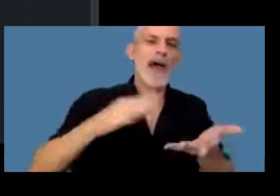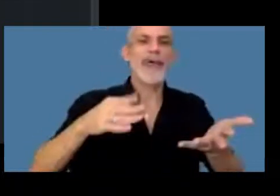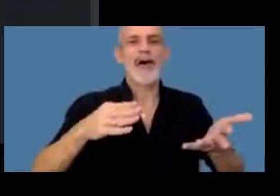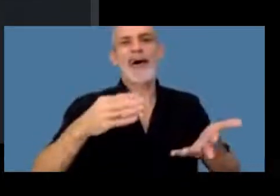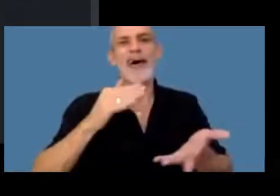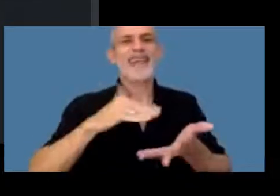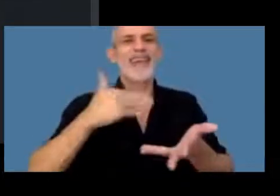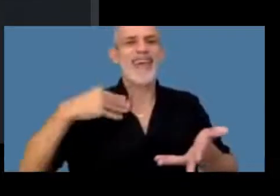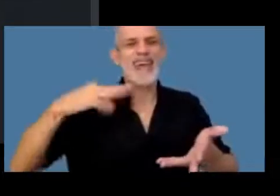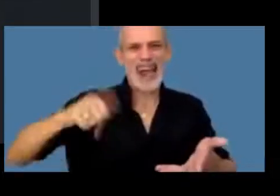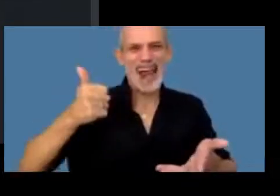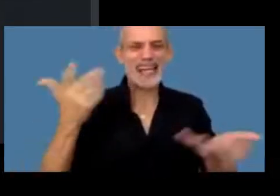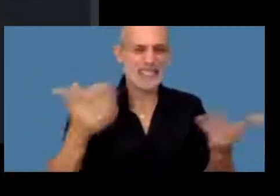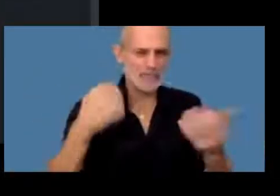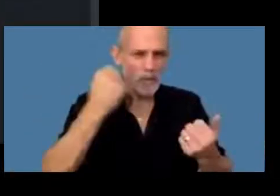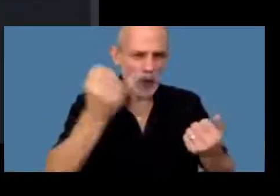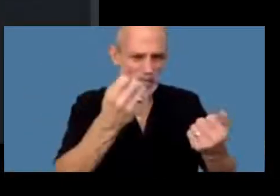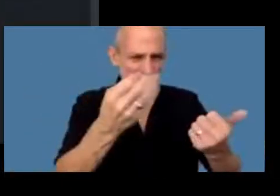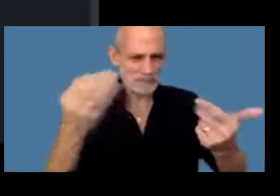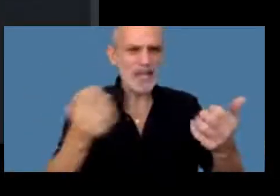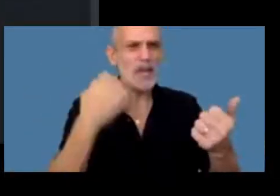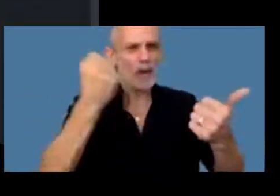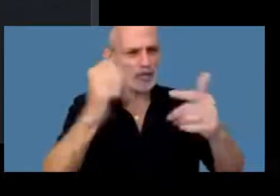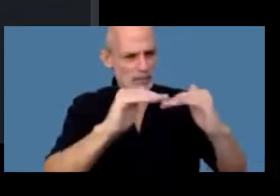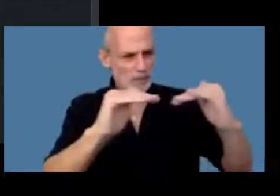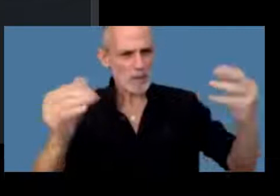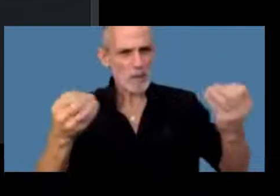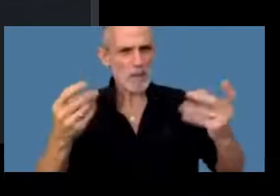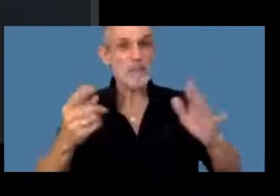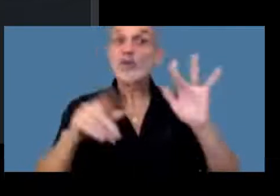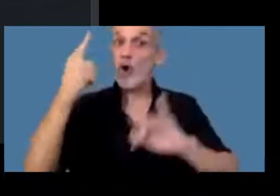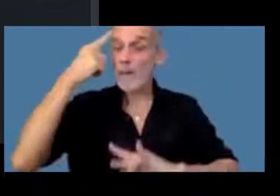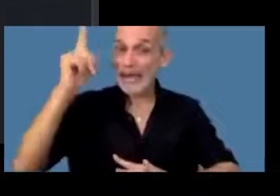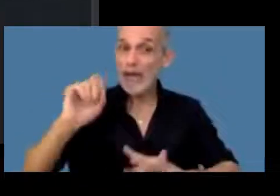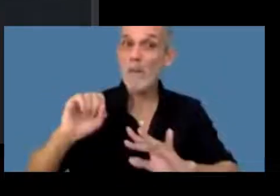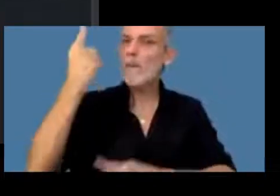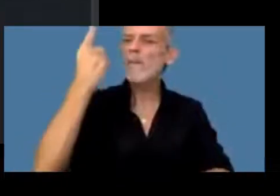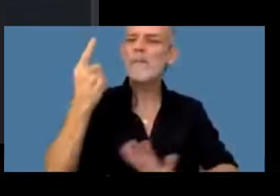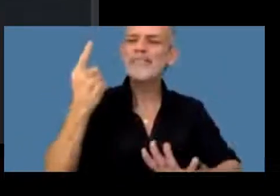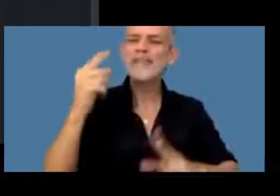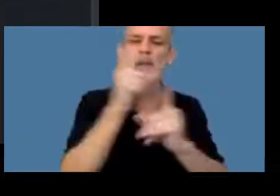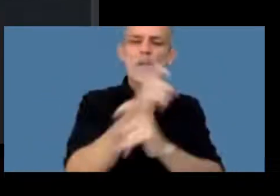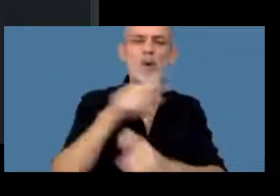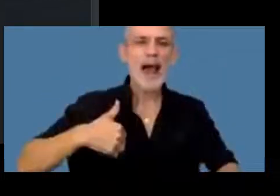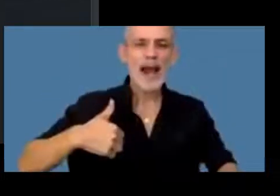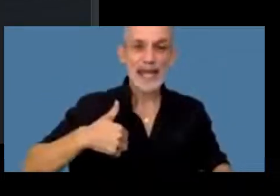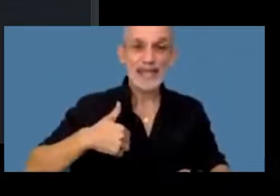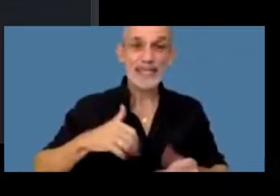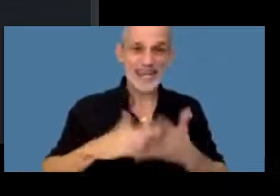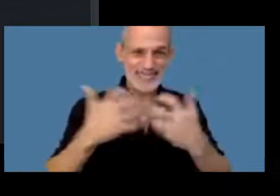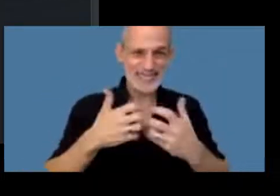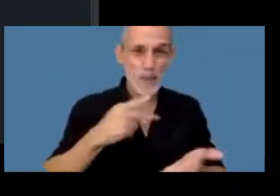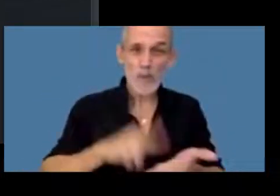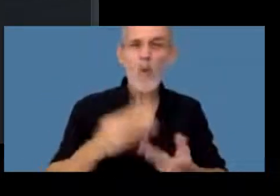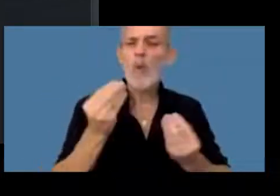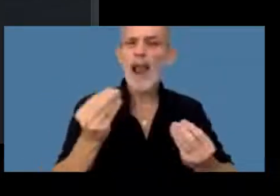eso es importante, sí, todo es importante. Pero me parece que el principal problema que tiene nuestro país es